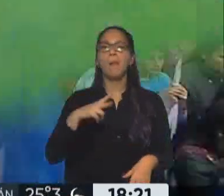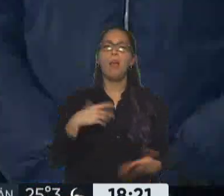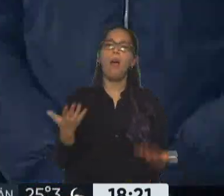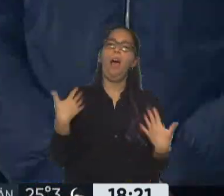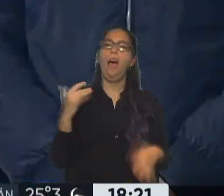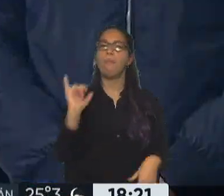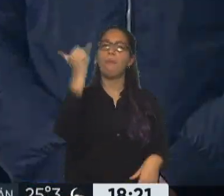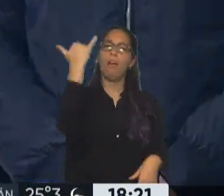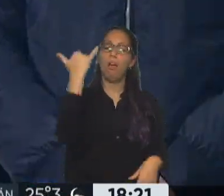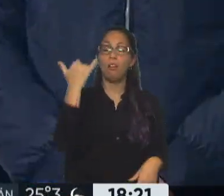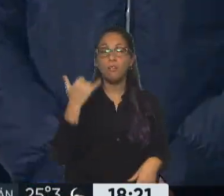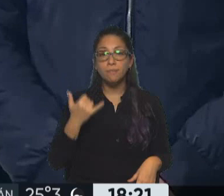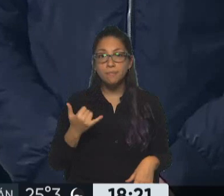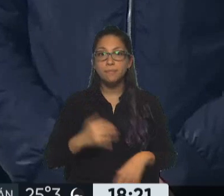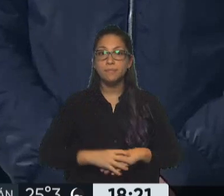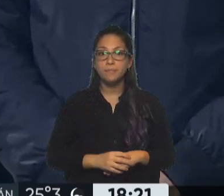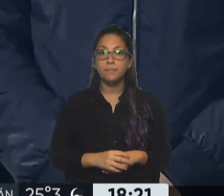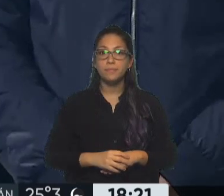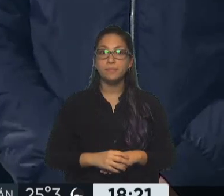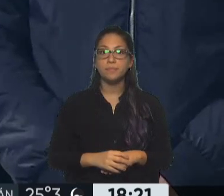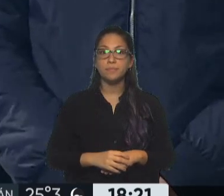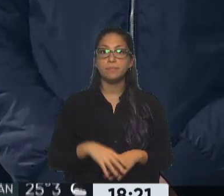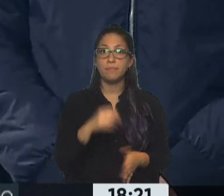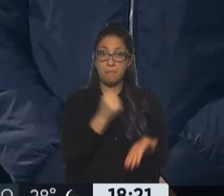lo menos en lo que hace